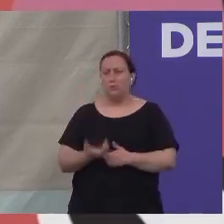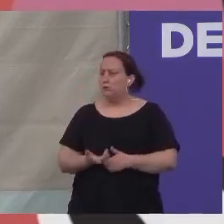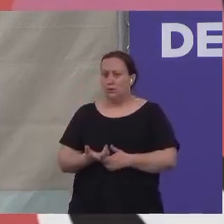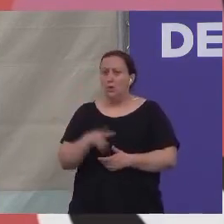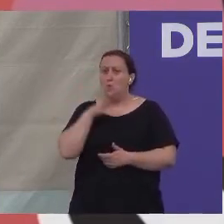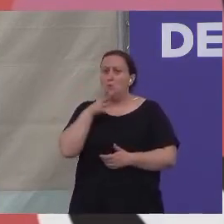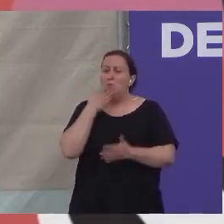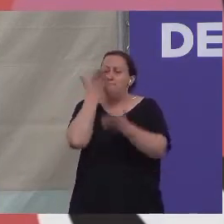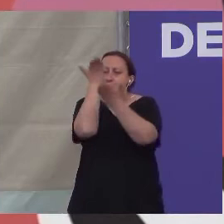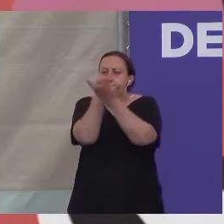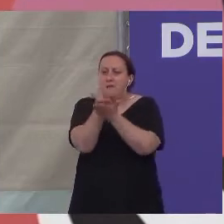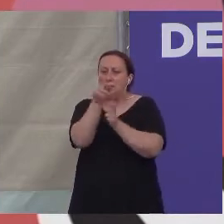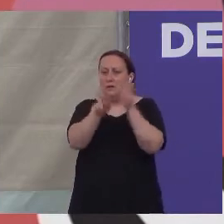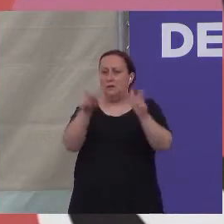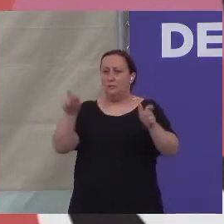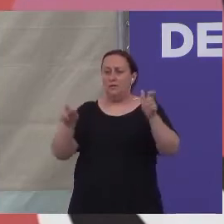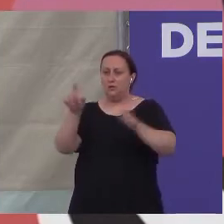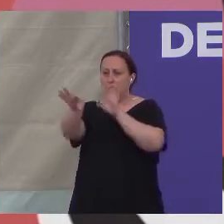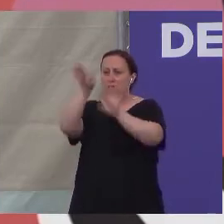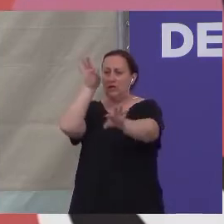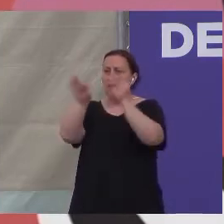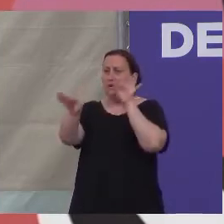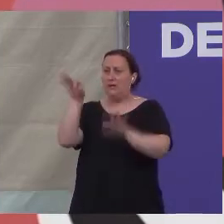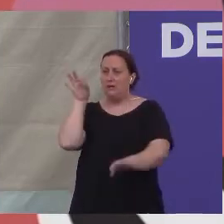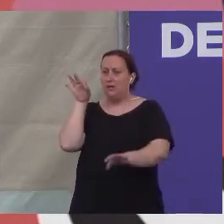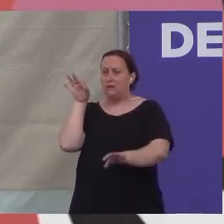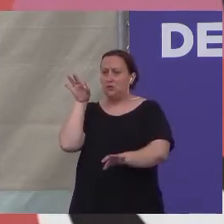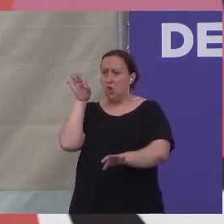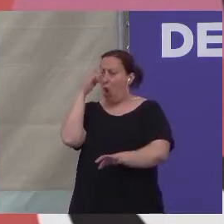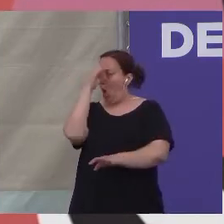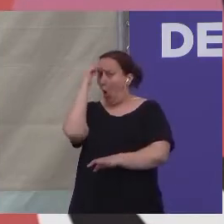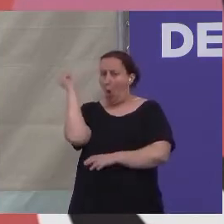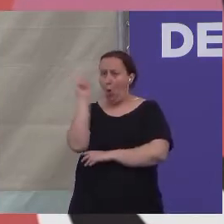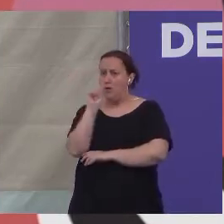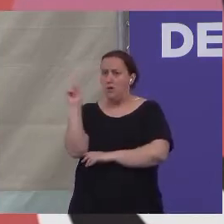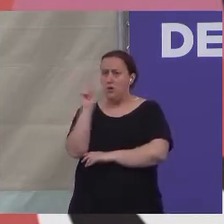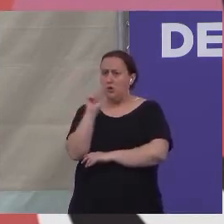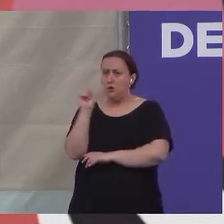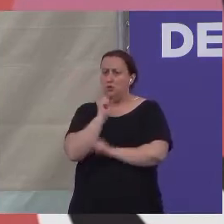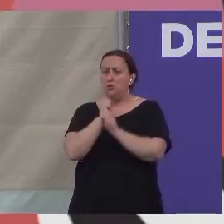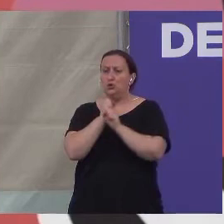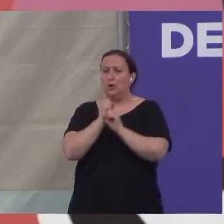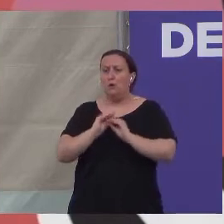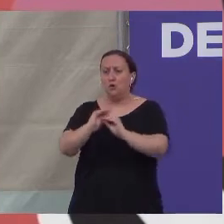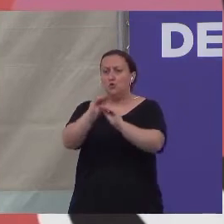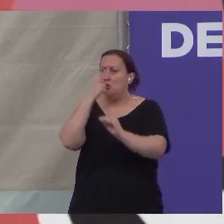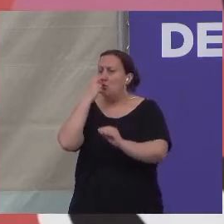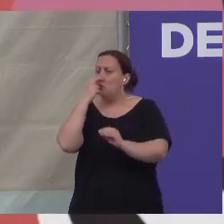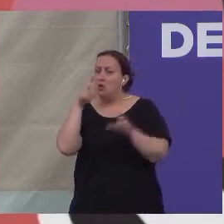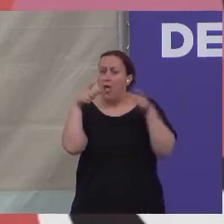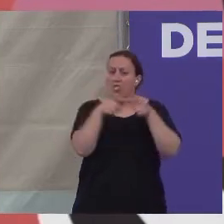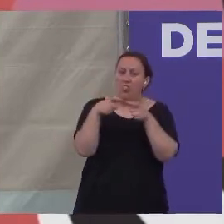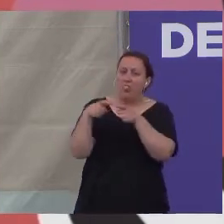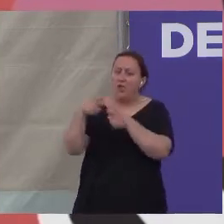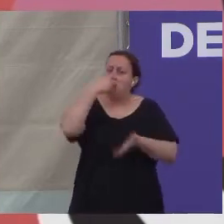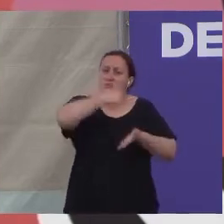que salgan elegidas en esta Asamblea que no olviden que su papel será buscar fórmulas para cumplir con las demandas de los círculos y